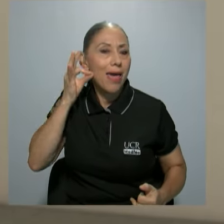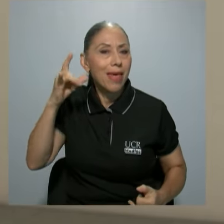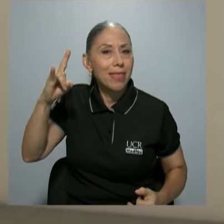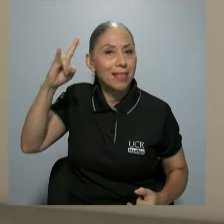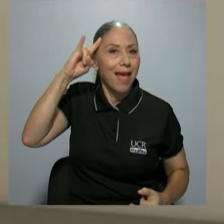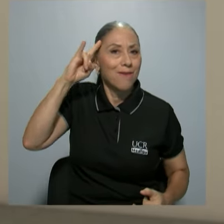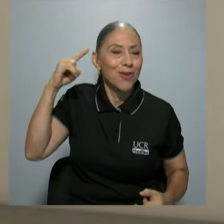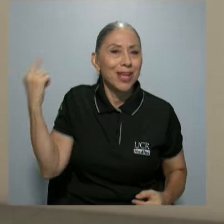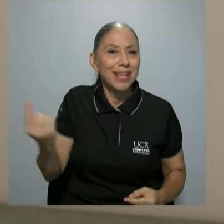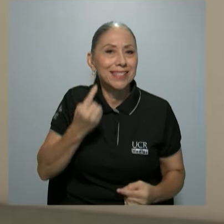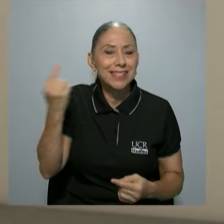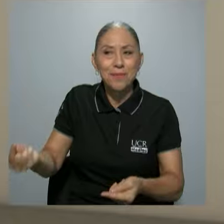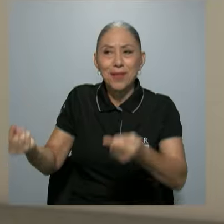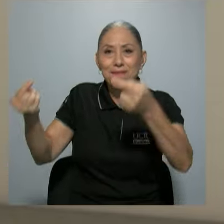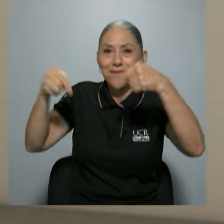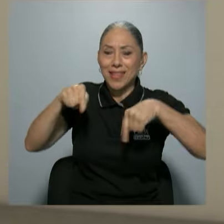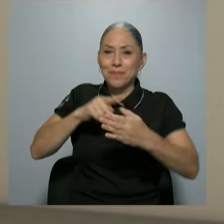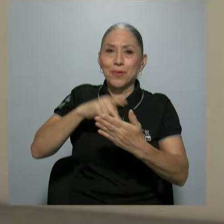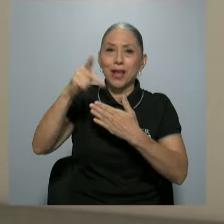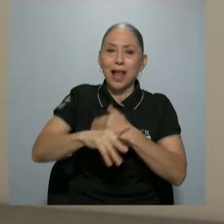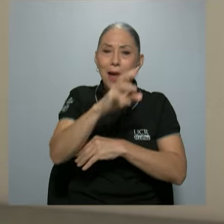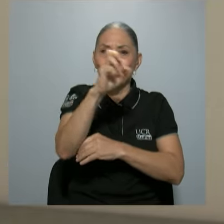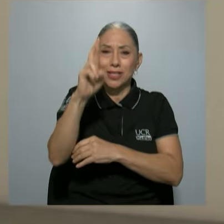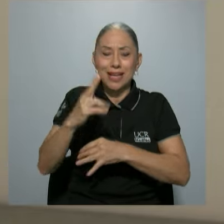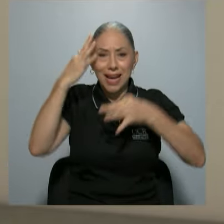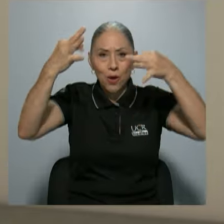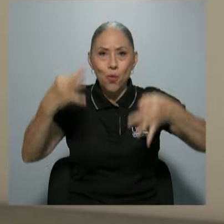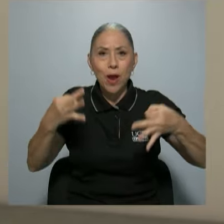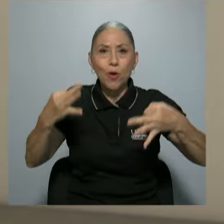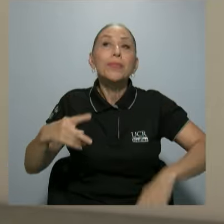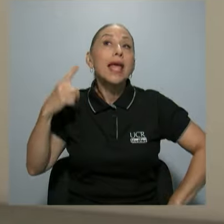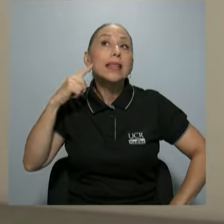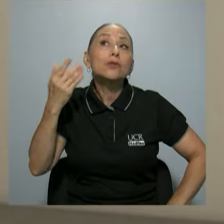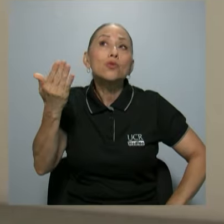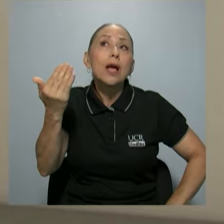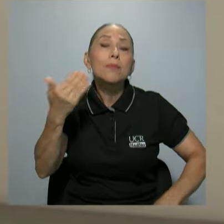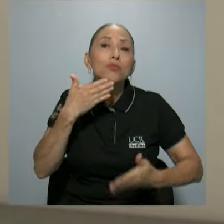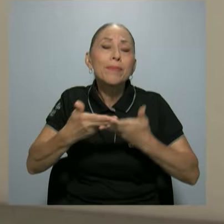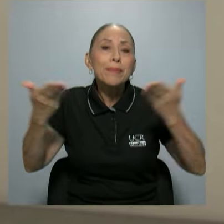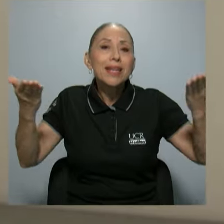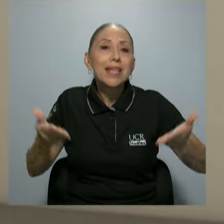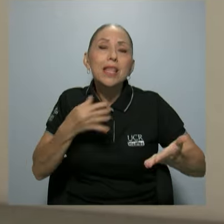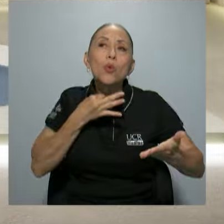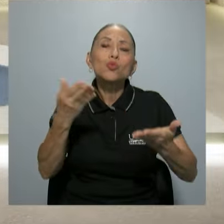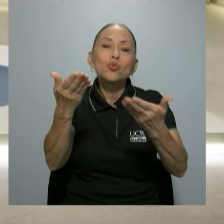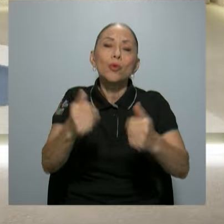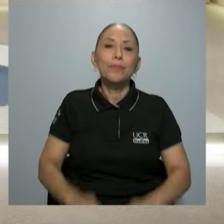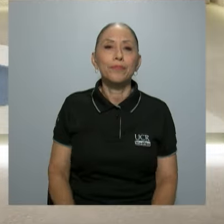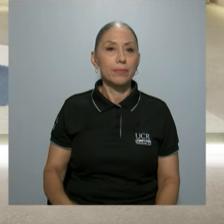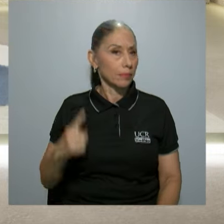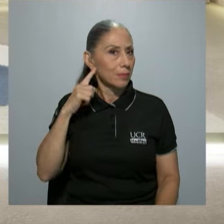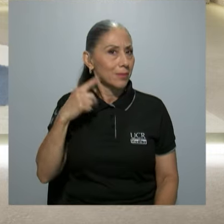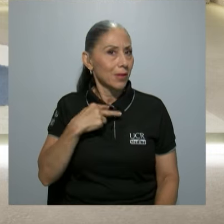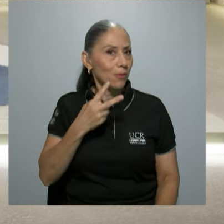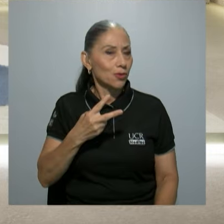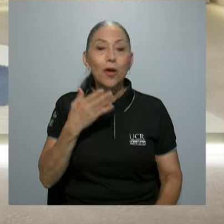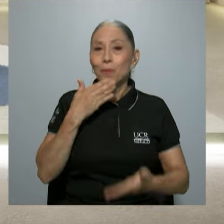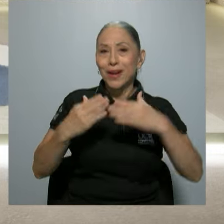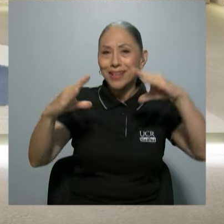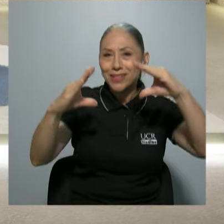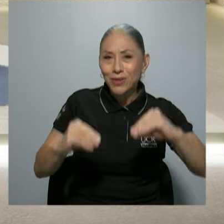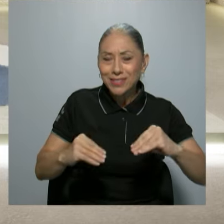Zamora, en Costa Rica en Juego. Te escuchamos, bienvenida, un gusto tenerla. Buenas noches, doña Laura,